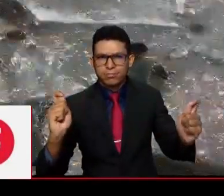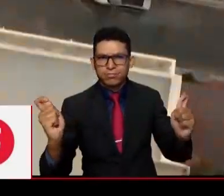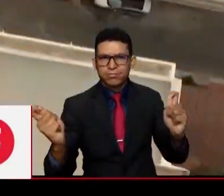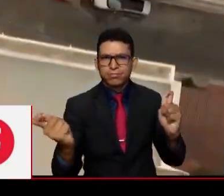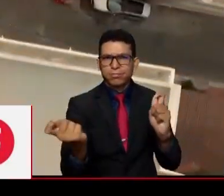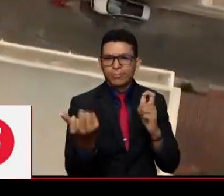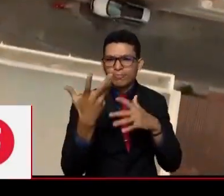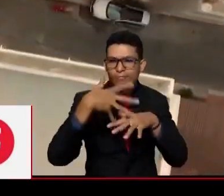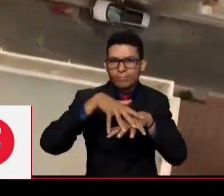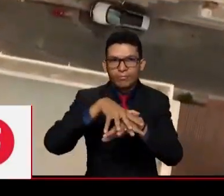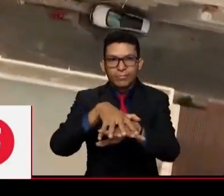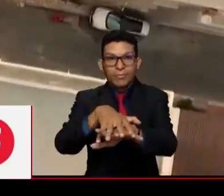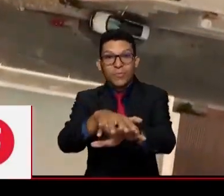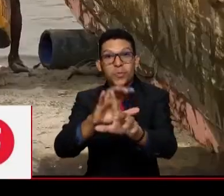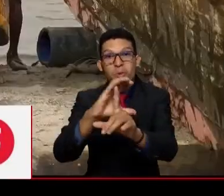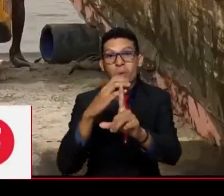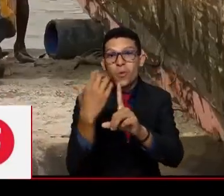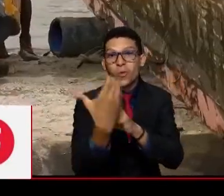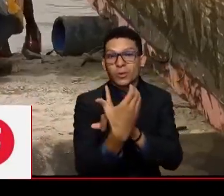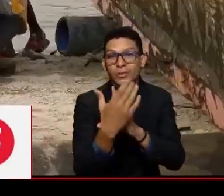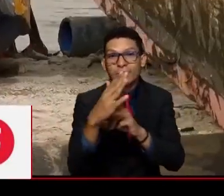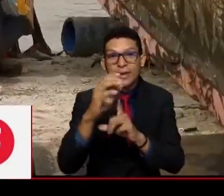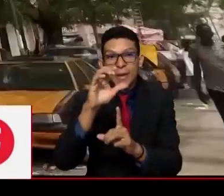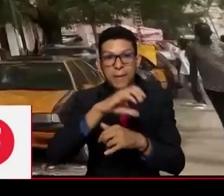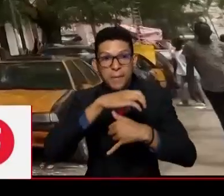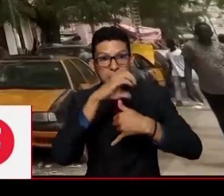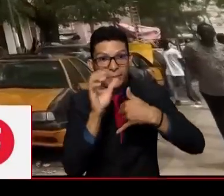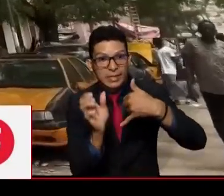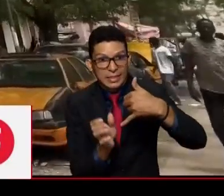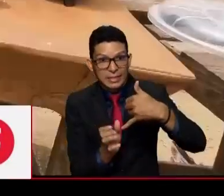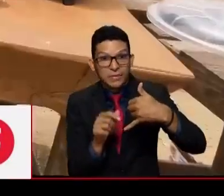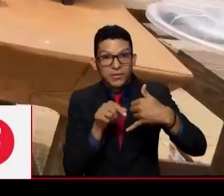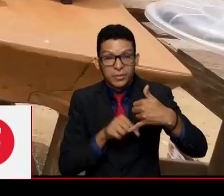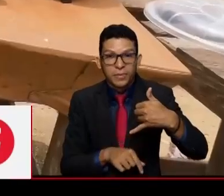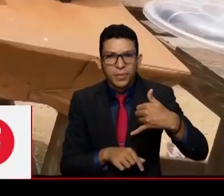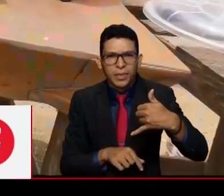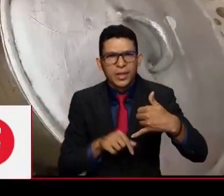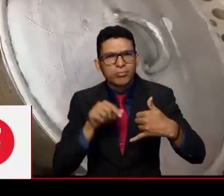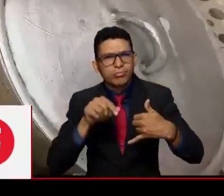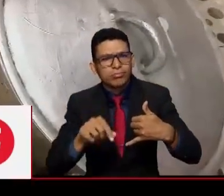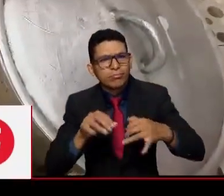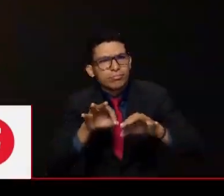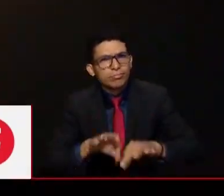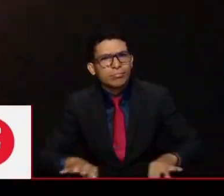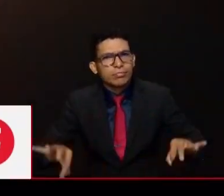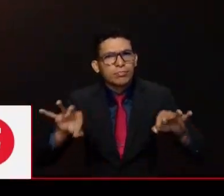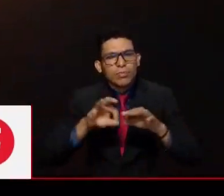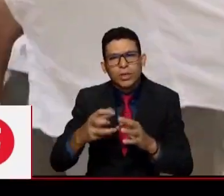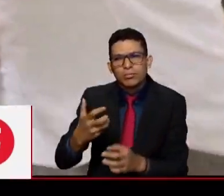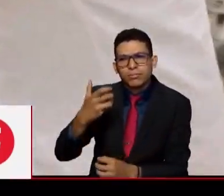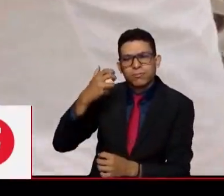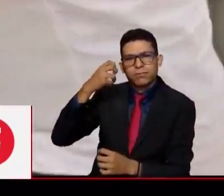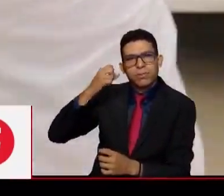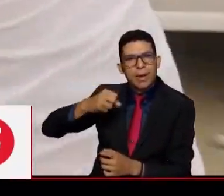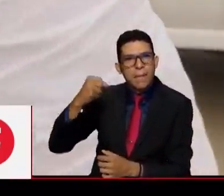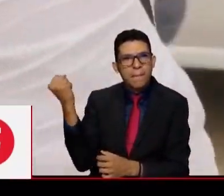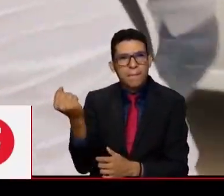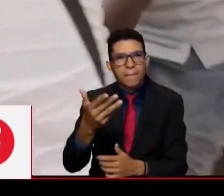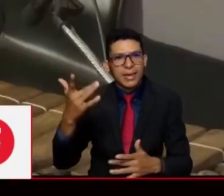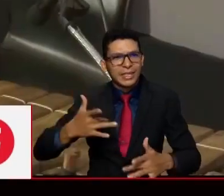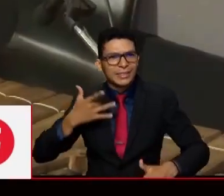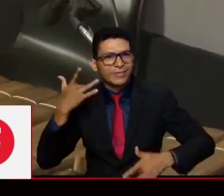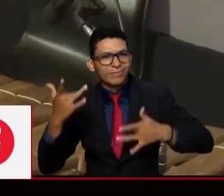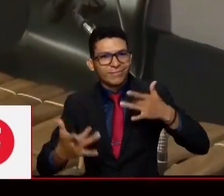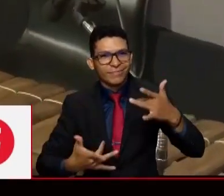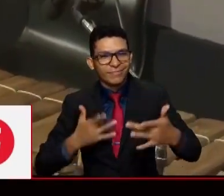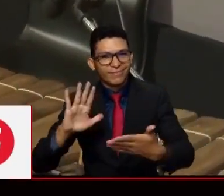las culturas del Pacífico. Su historia e importancia en este territorio lleno de ancestralidad, magia, alegría y música son solo